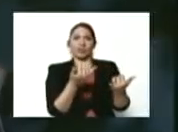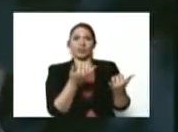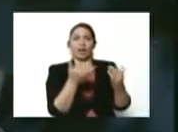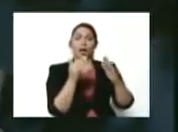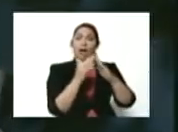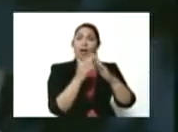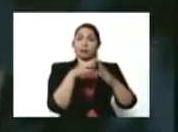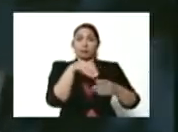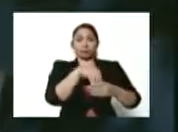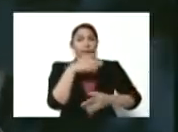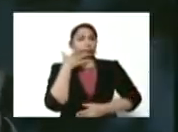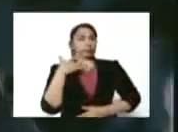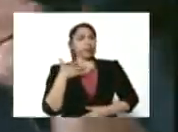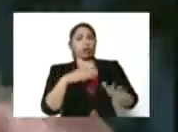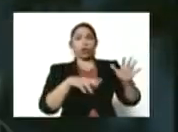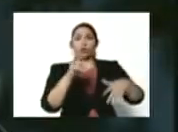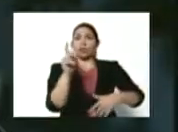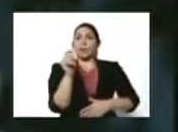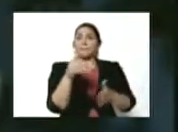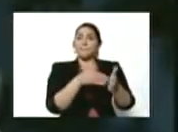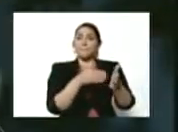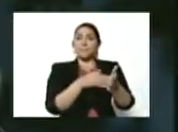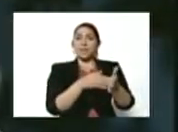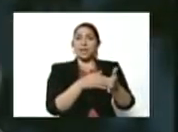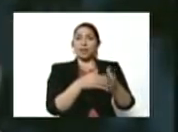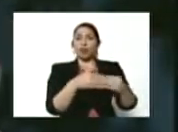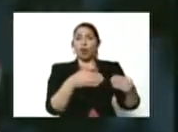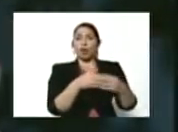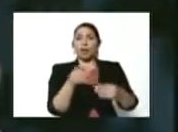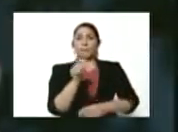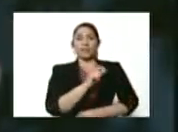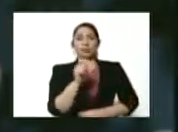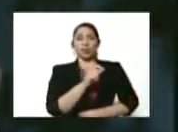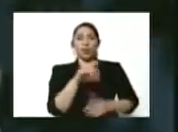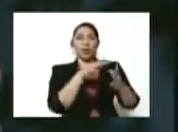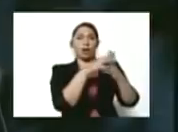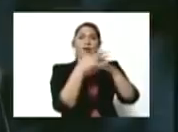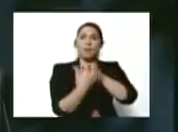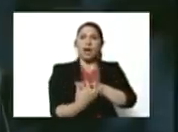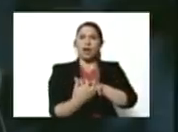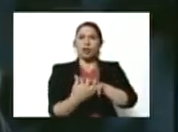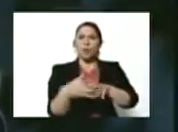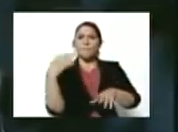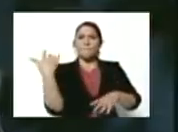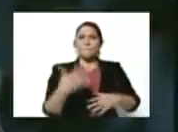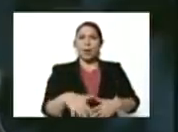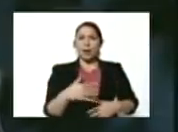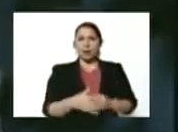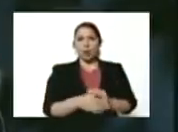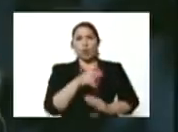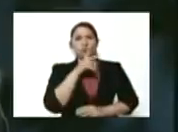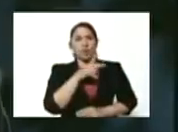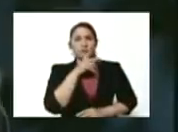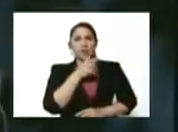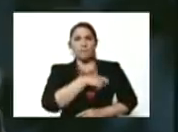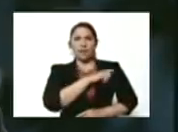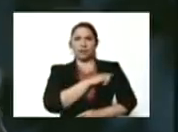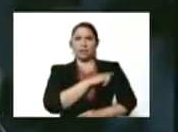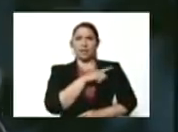residencia de $12,000 mensuales en el barrio más costoso de Madrid. Es una verdadera trama, presidente, de